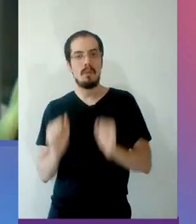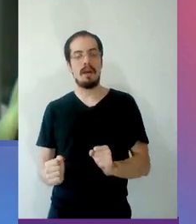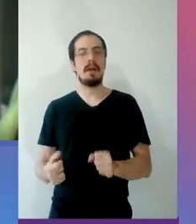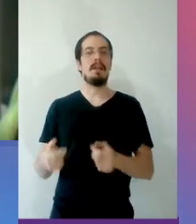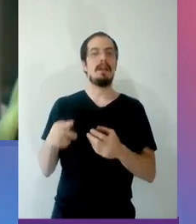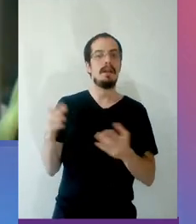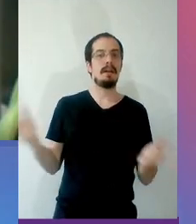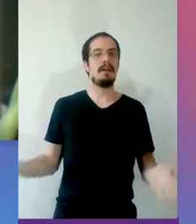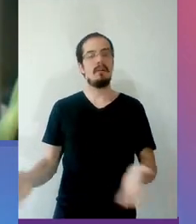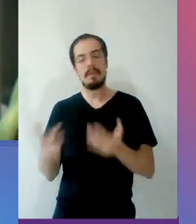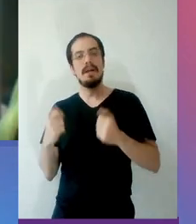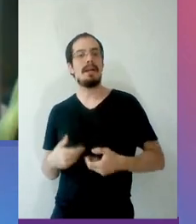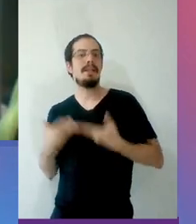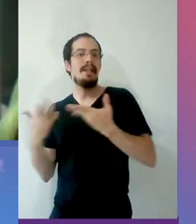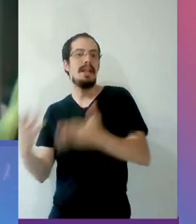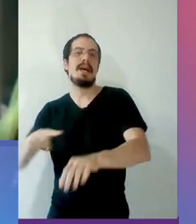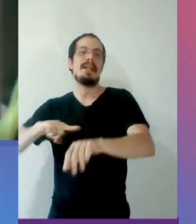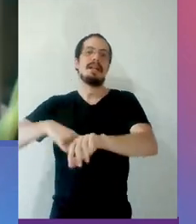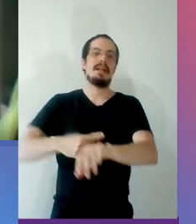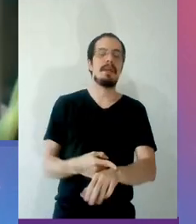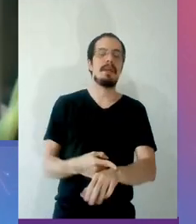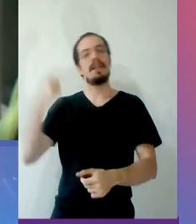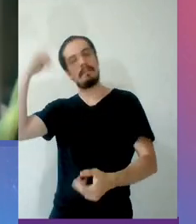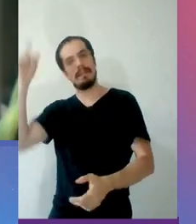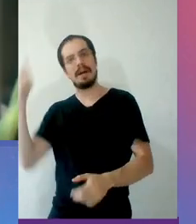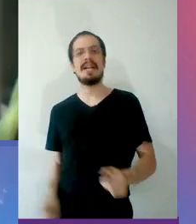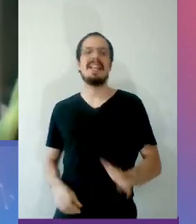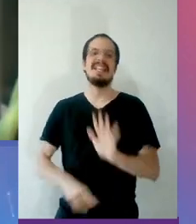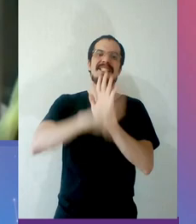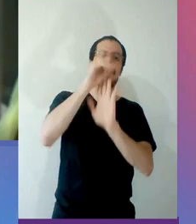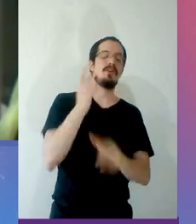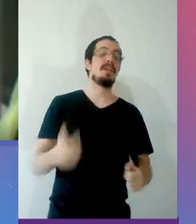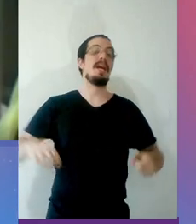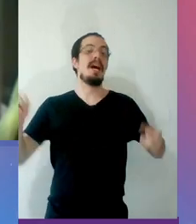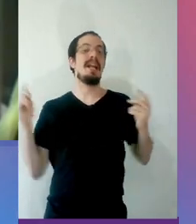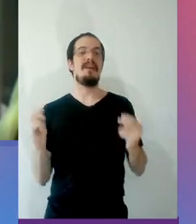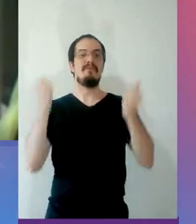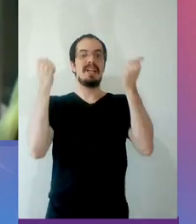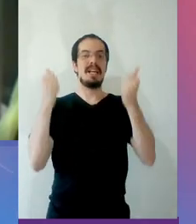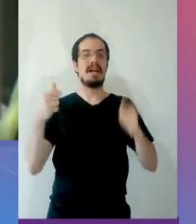entregarle herramientas, a que puedan desarrollar habilidades para que en casa